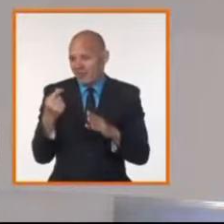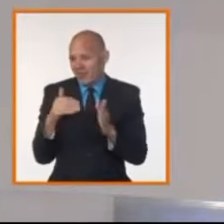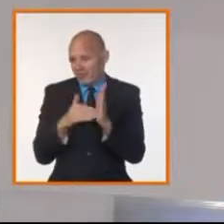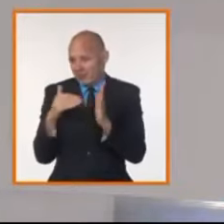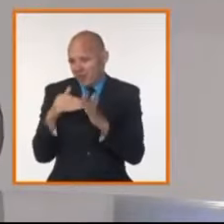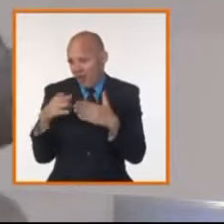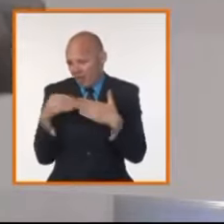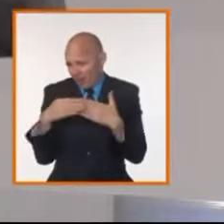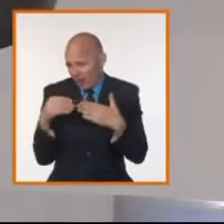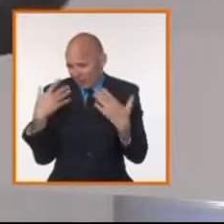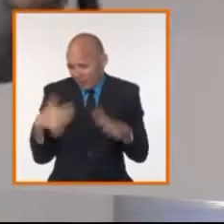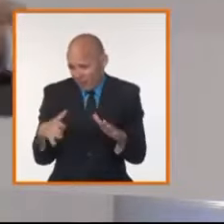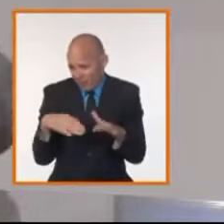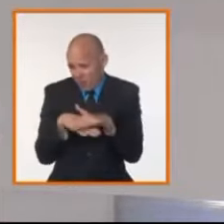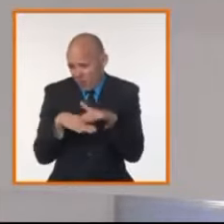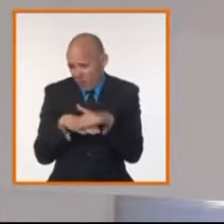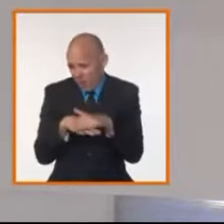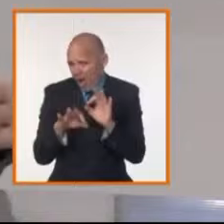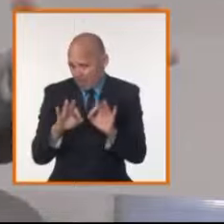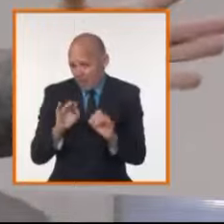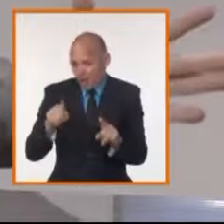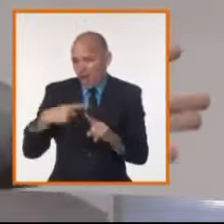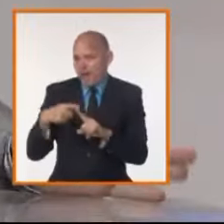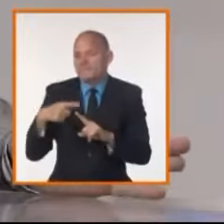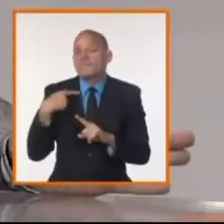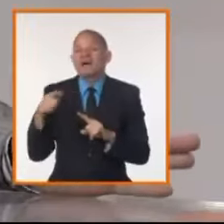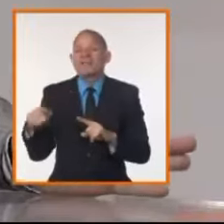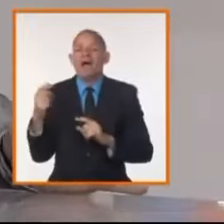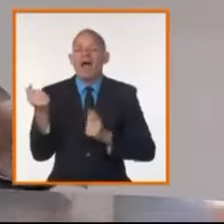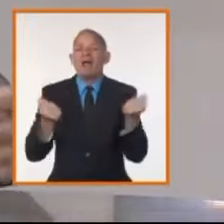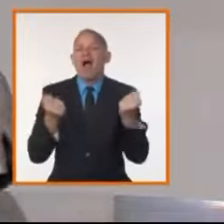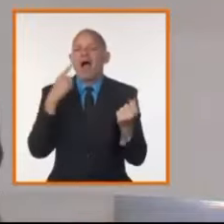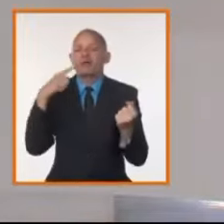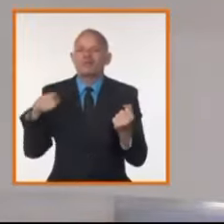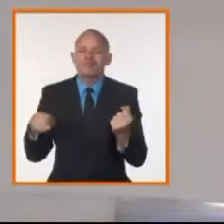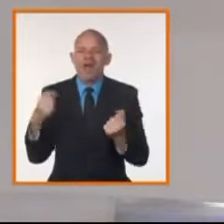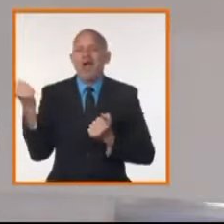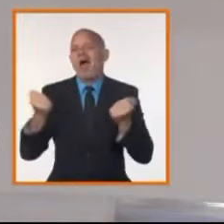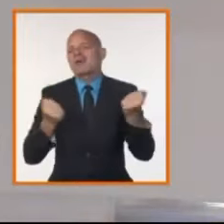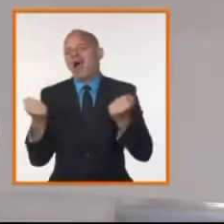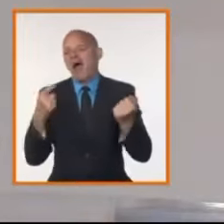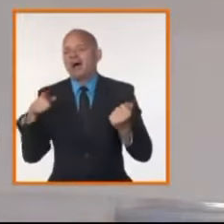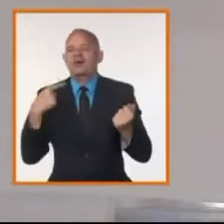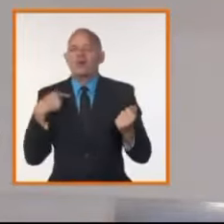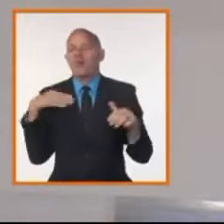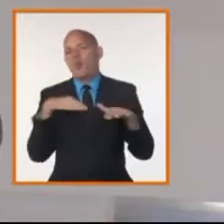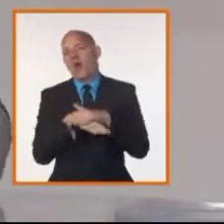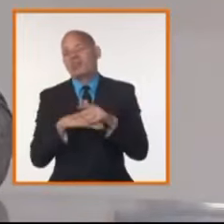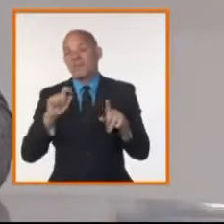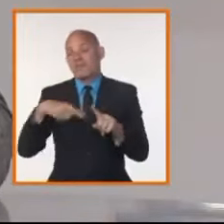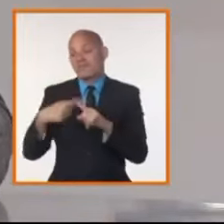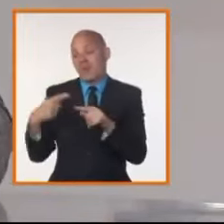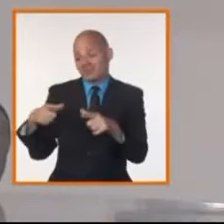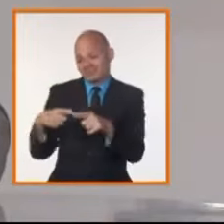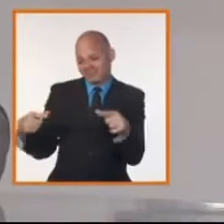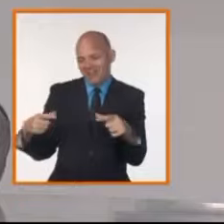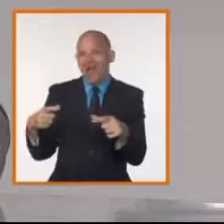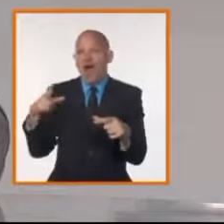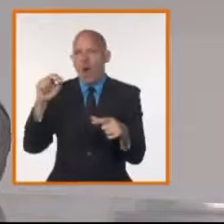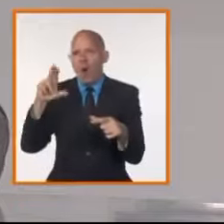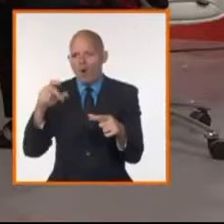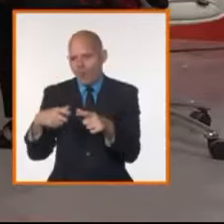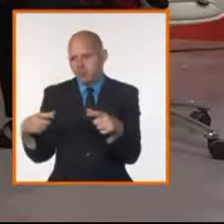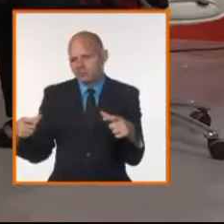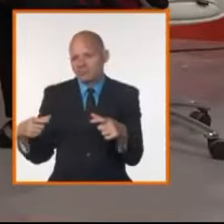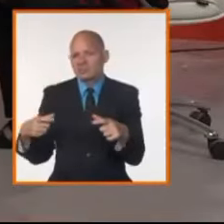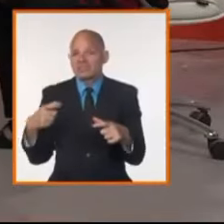este este Mercedes Benz le pagaron una hip DEA y bueno eran ahorros No creo que se justificó así ahora por qué este caso y ahora